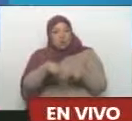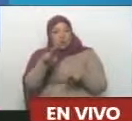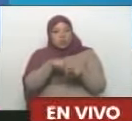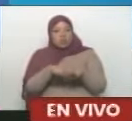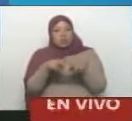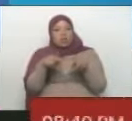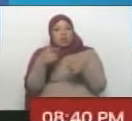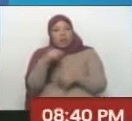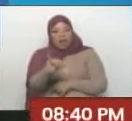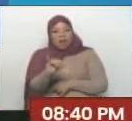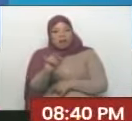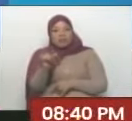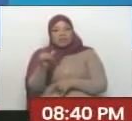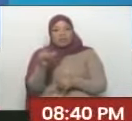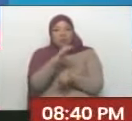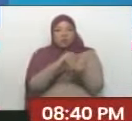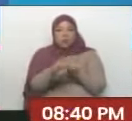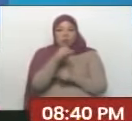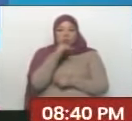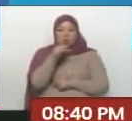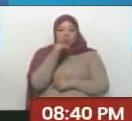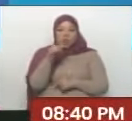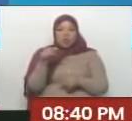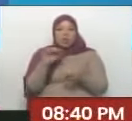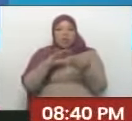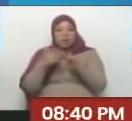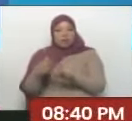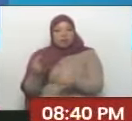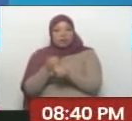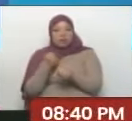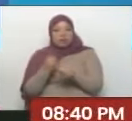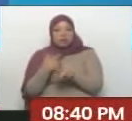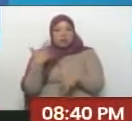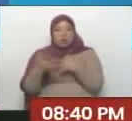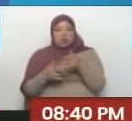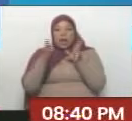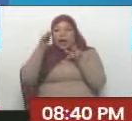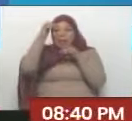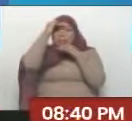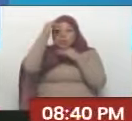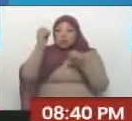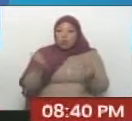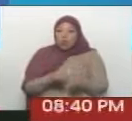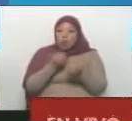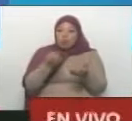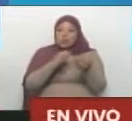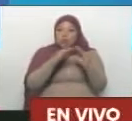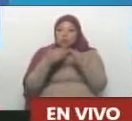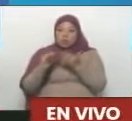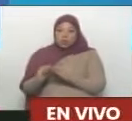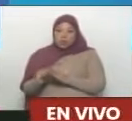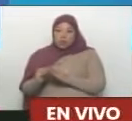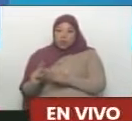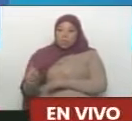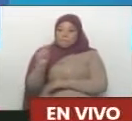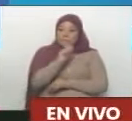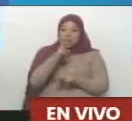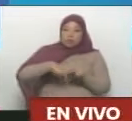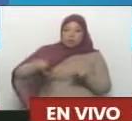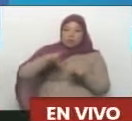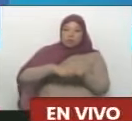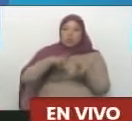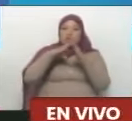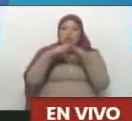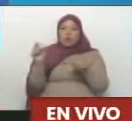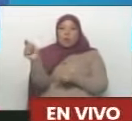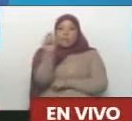las niñas. En el territorio, en los consejos comunales. Atención, correcto. Consejos comunales. ¿Y eso, vamos a celebrarle los cumpleaños sí. a los niños y a las